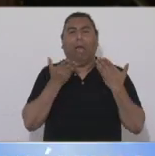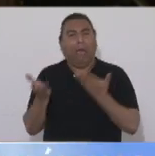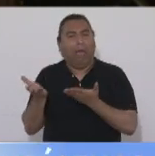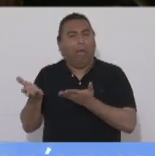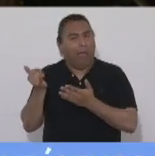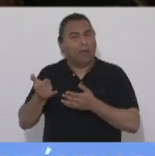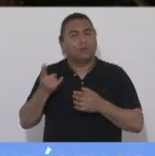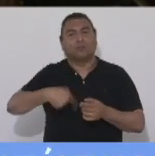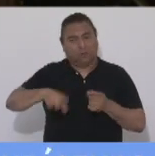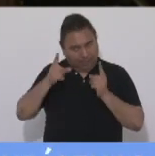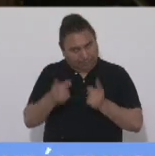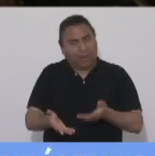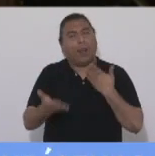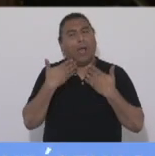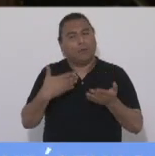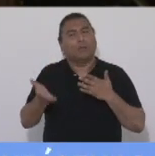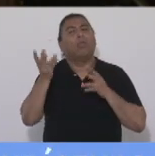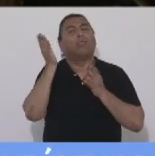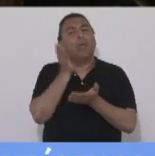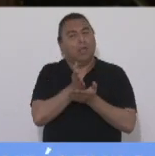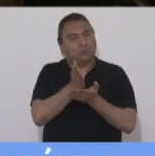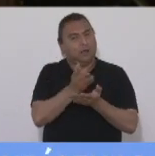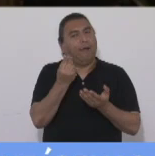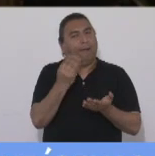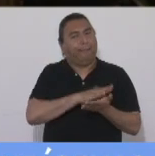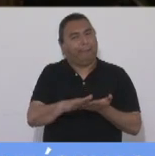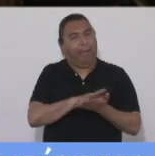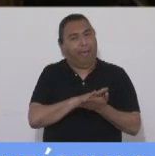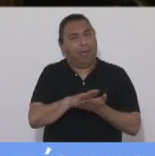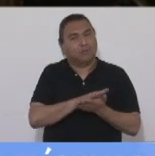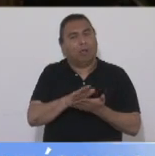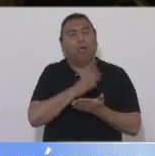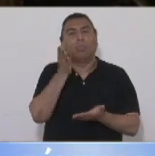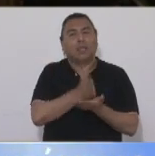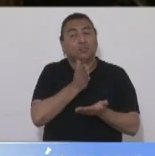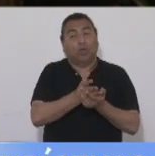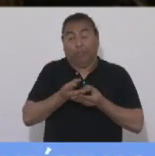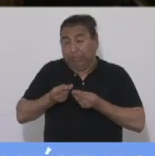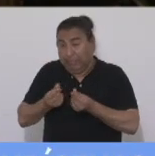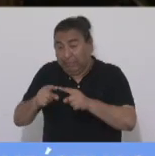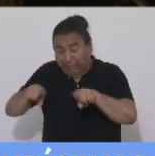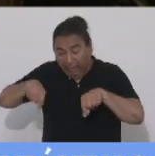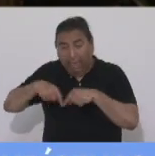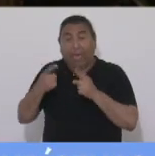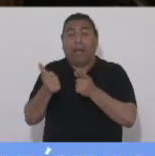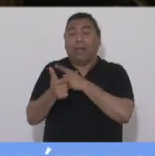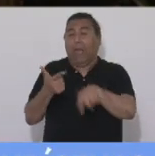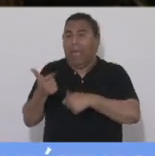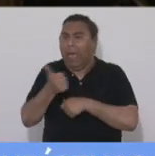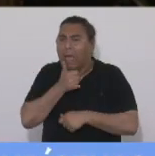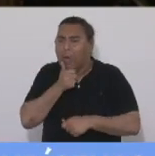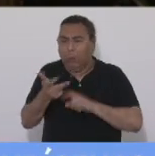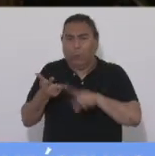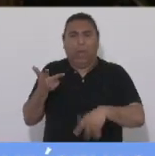hablando de derechos muy básicos. El derecho a la tierra, el derecho al agua, el derecho a la alimentación, a la salud,